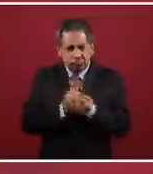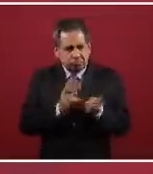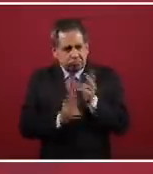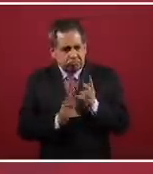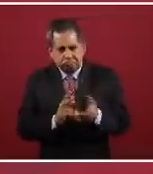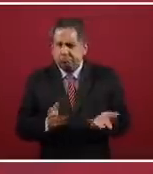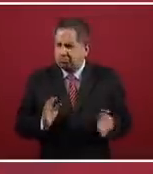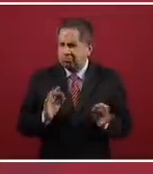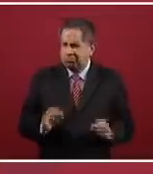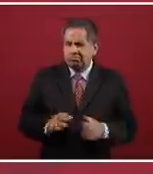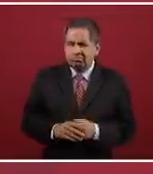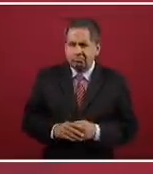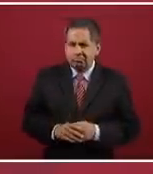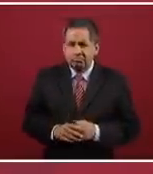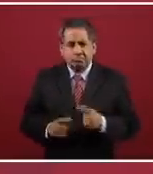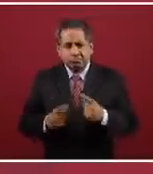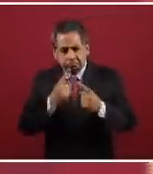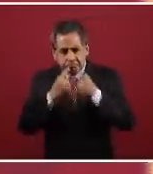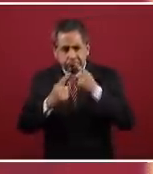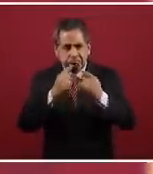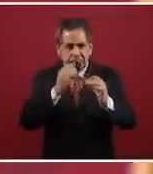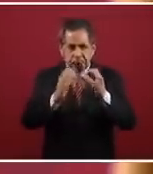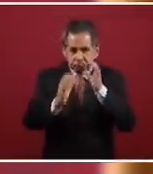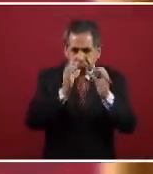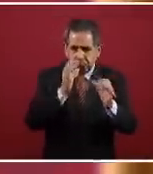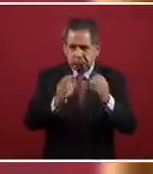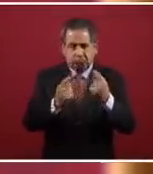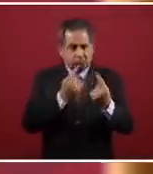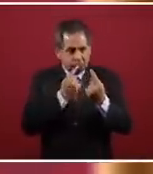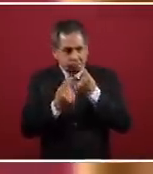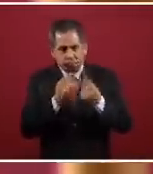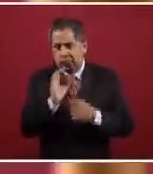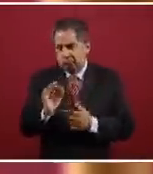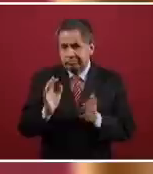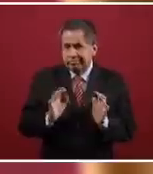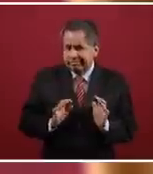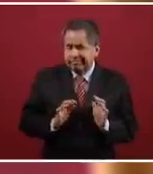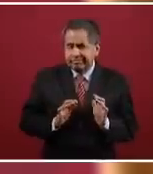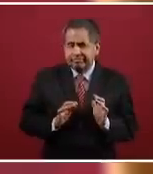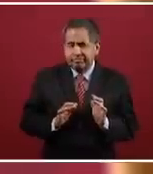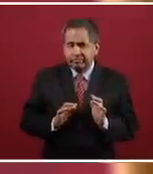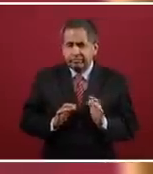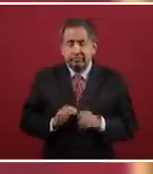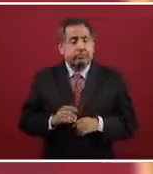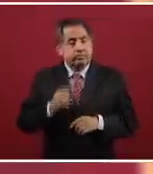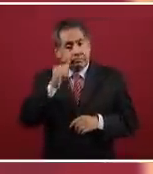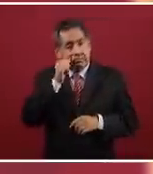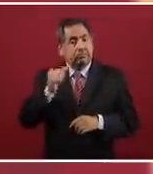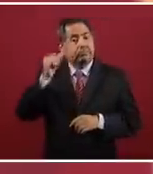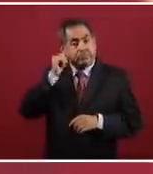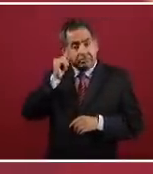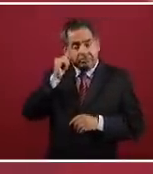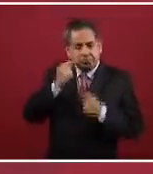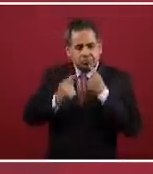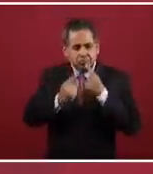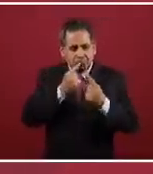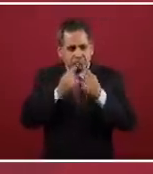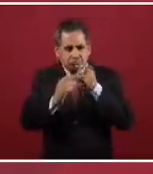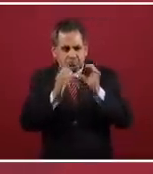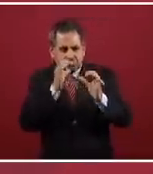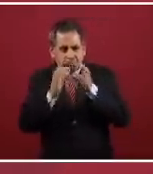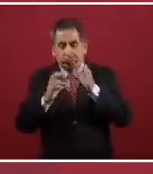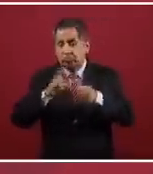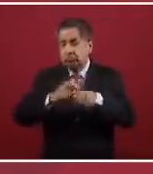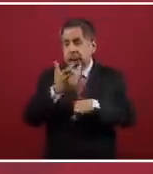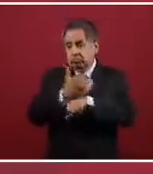Entonces, diálogo, diálogo, diálogo. Bueno, ayer el diálogo en